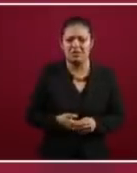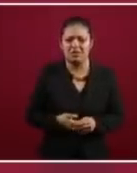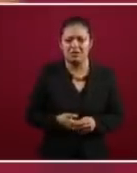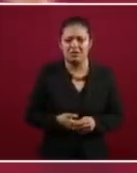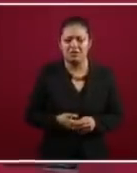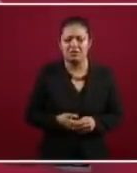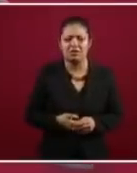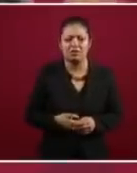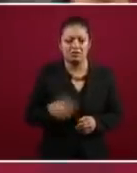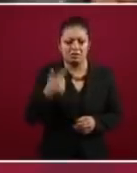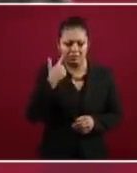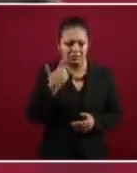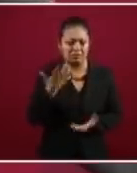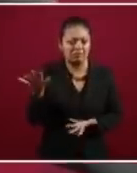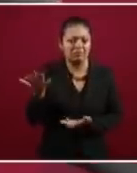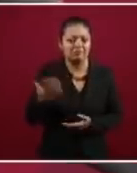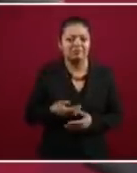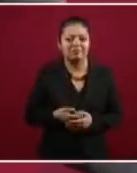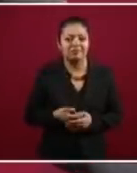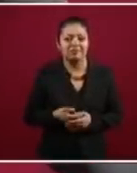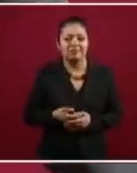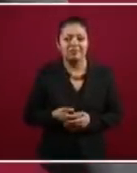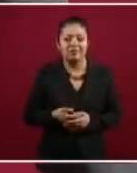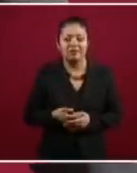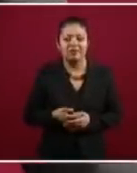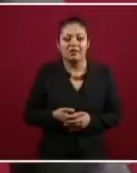Miren lo que hicieron los